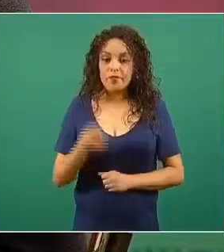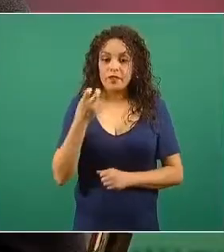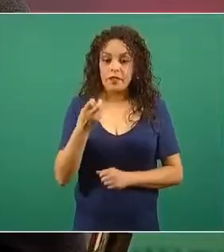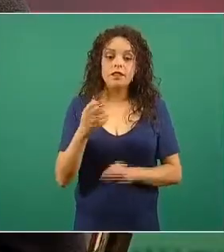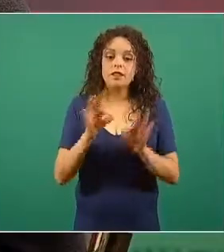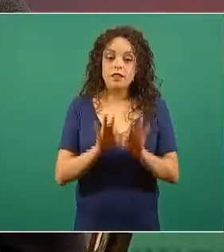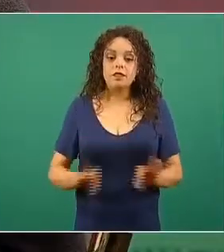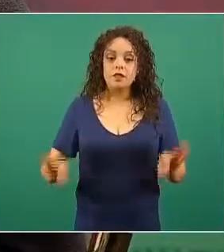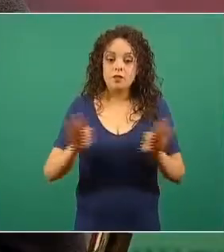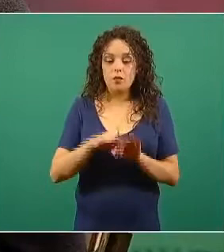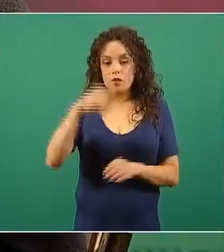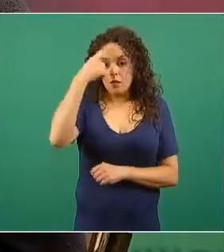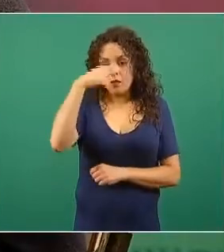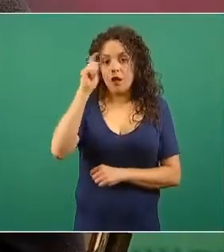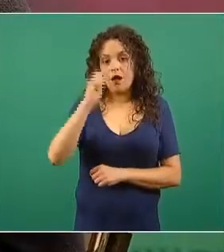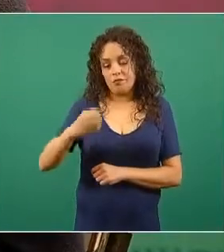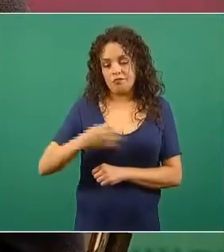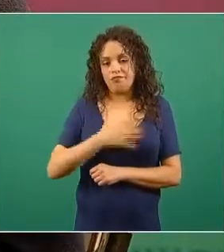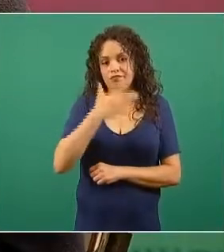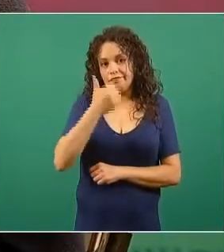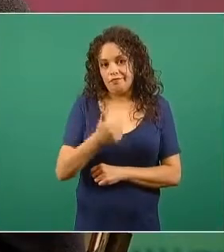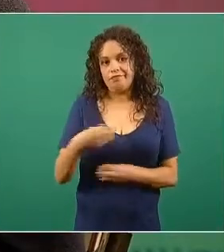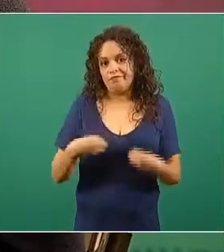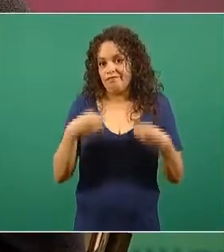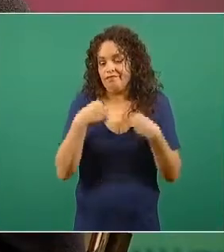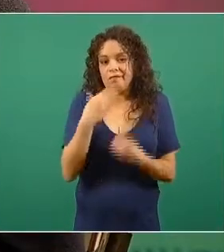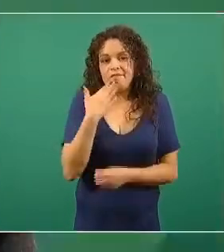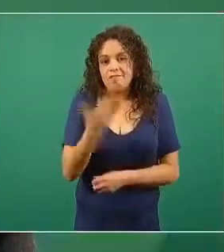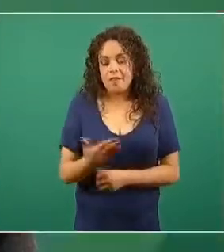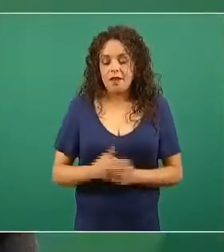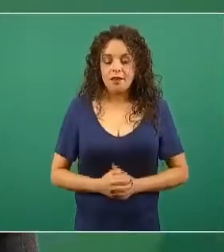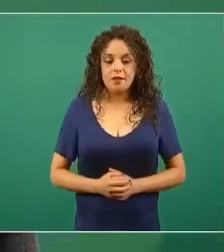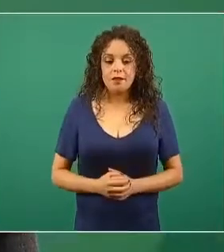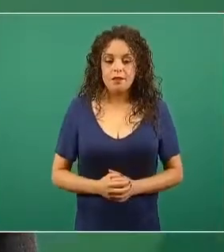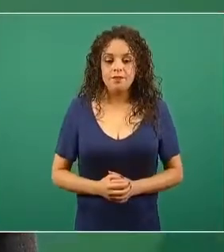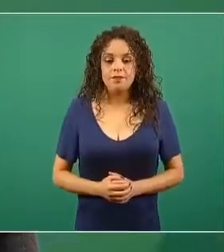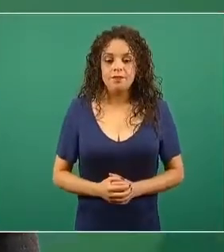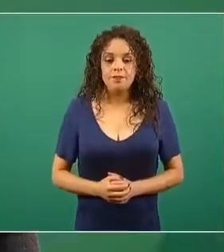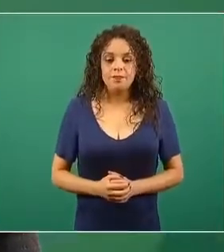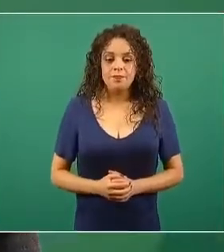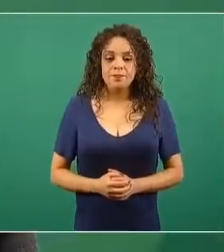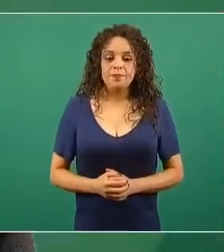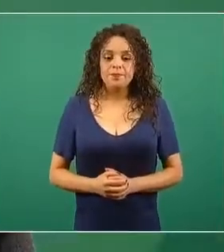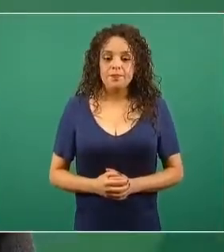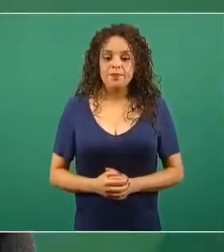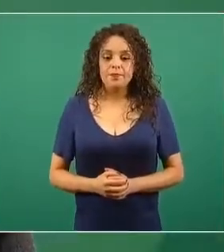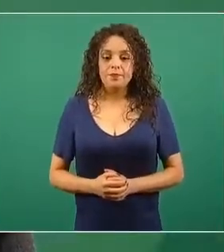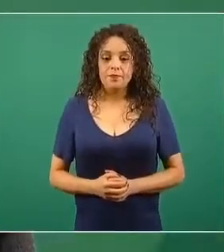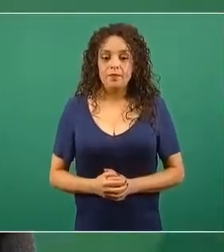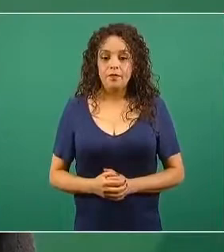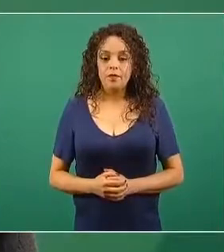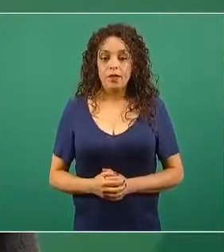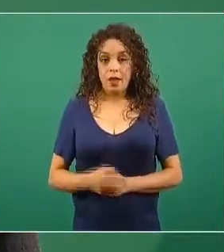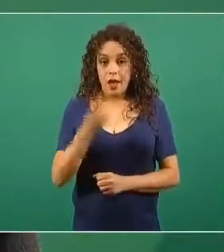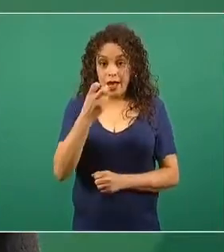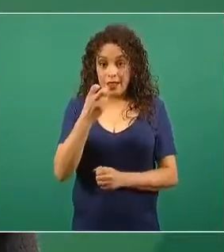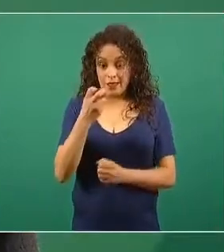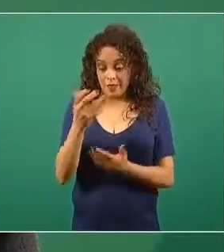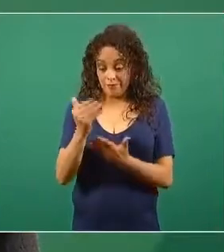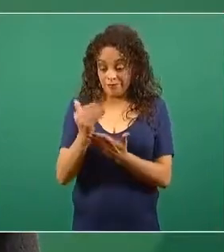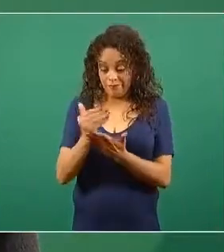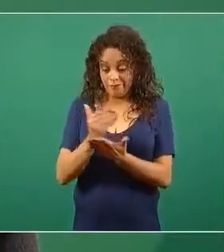para el aporte del bienestar. Dado que entre estas medidas, incluida la vacuna,